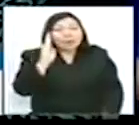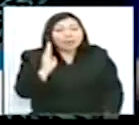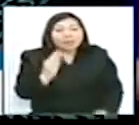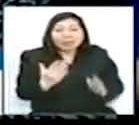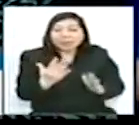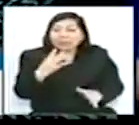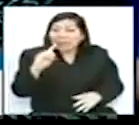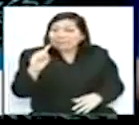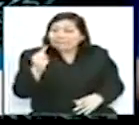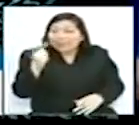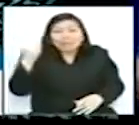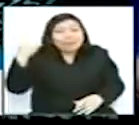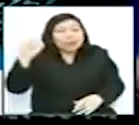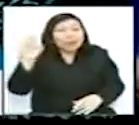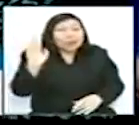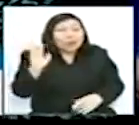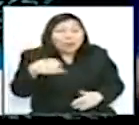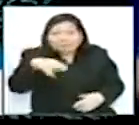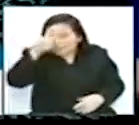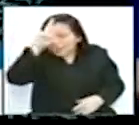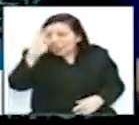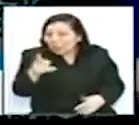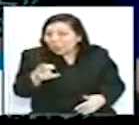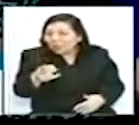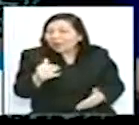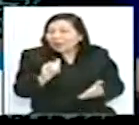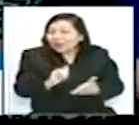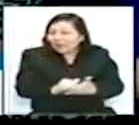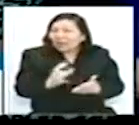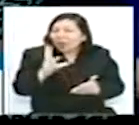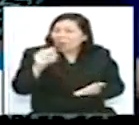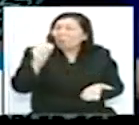de los 15 mil millones de dólares que le ha robado a nuestra patria y pretender que